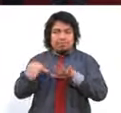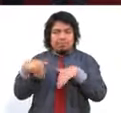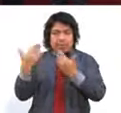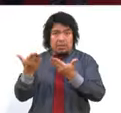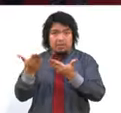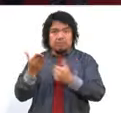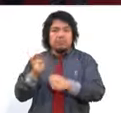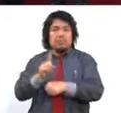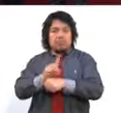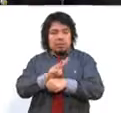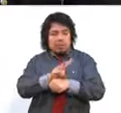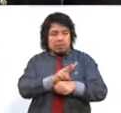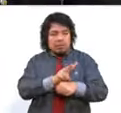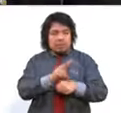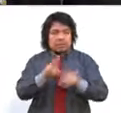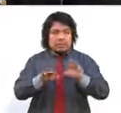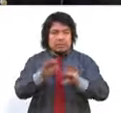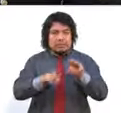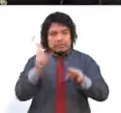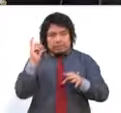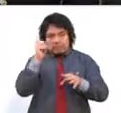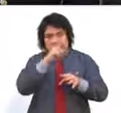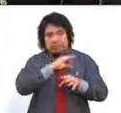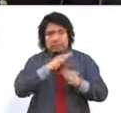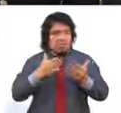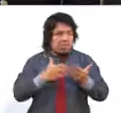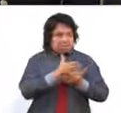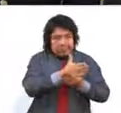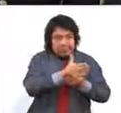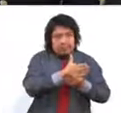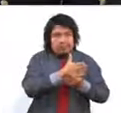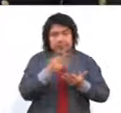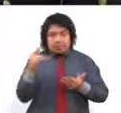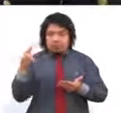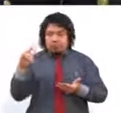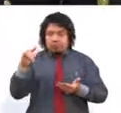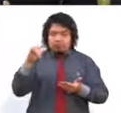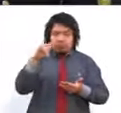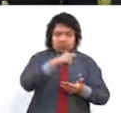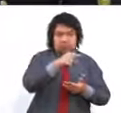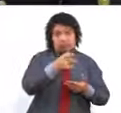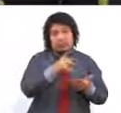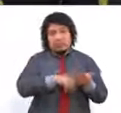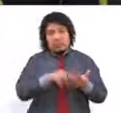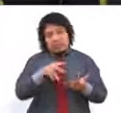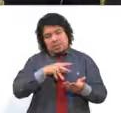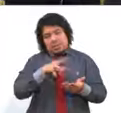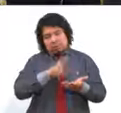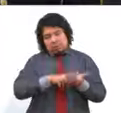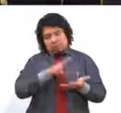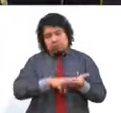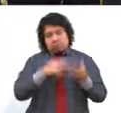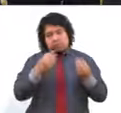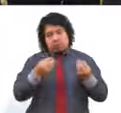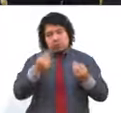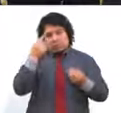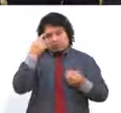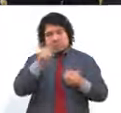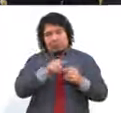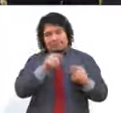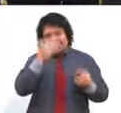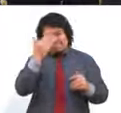para vigilancias de difícil acceso para los compañeros físicamente. Estas herramientas son invaluables para vigilancias a